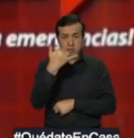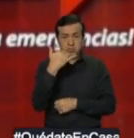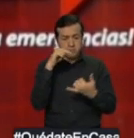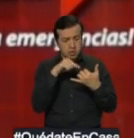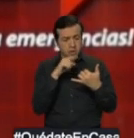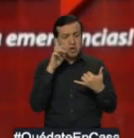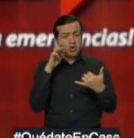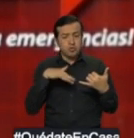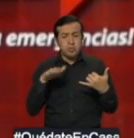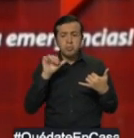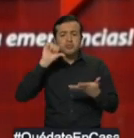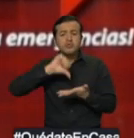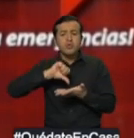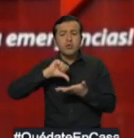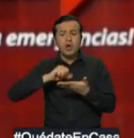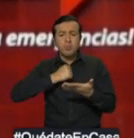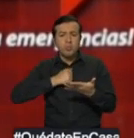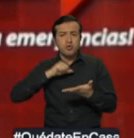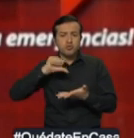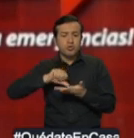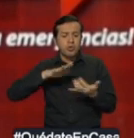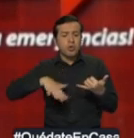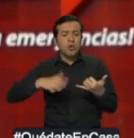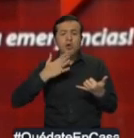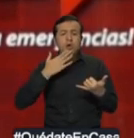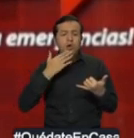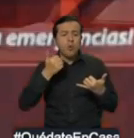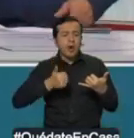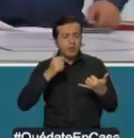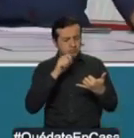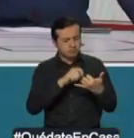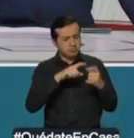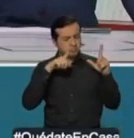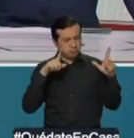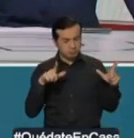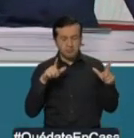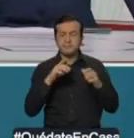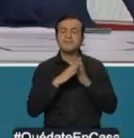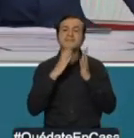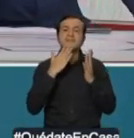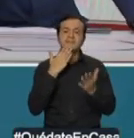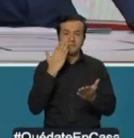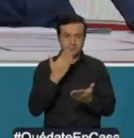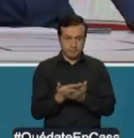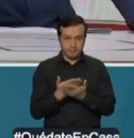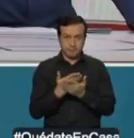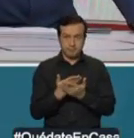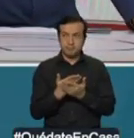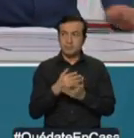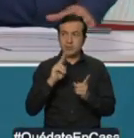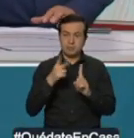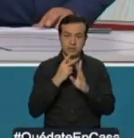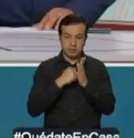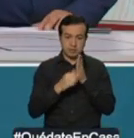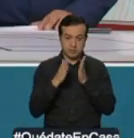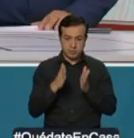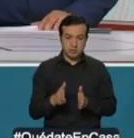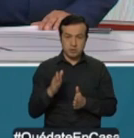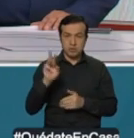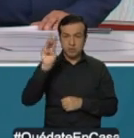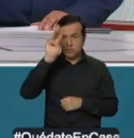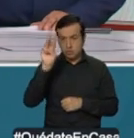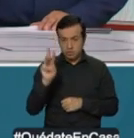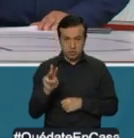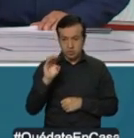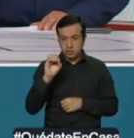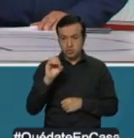cantón en qué color está tan pronto no se ha notificado gracias ministra romo si me permite el viceministro javier solórzano